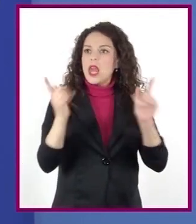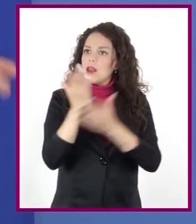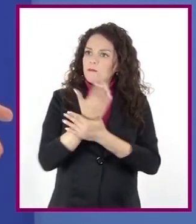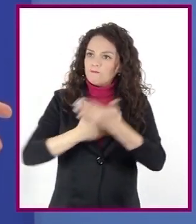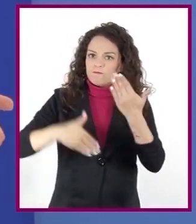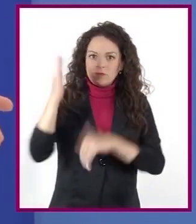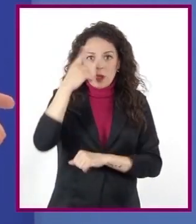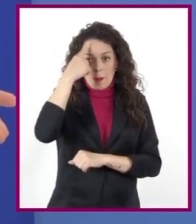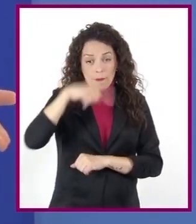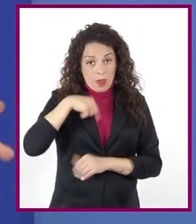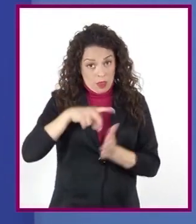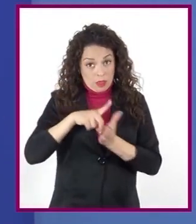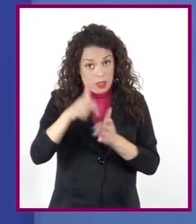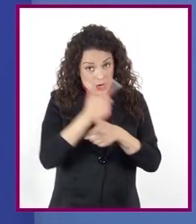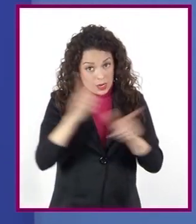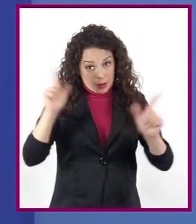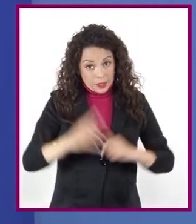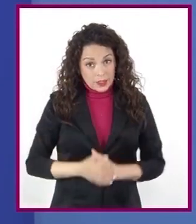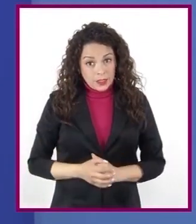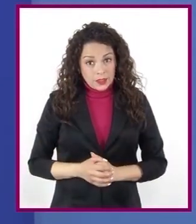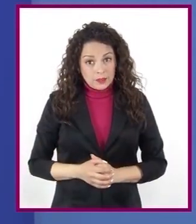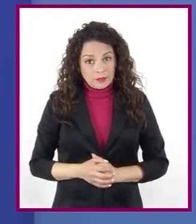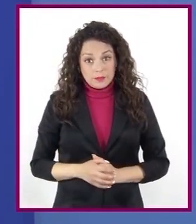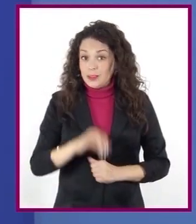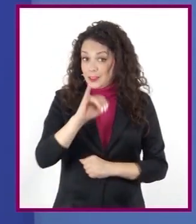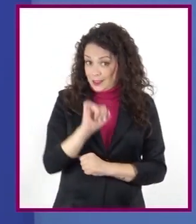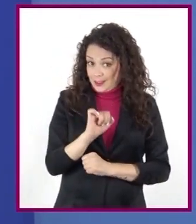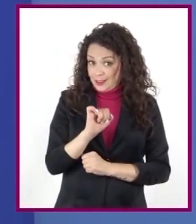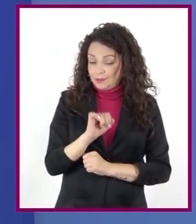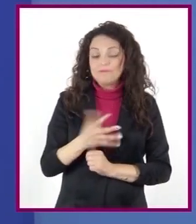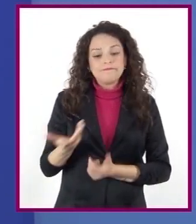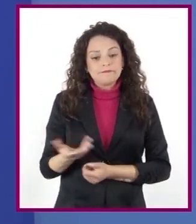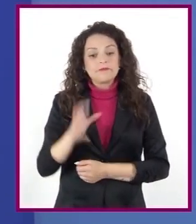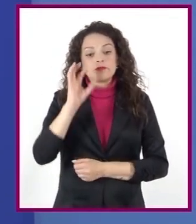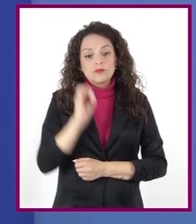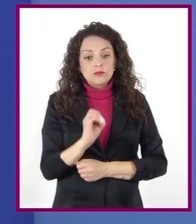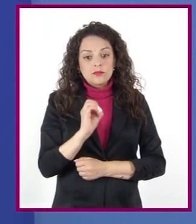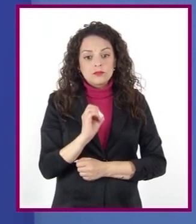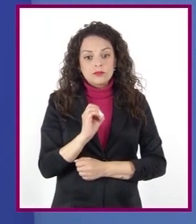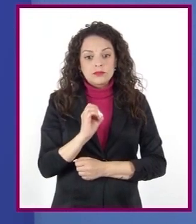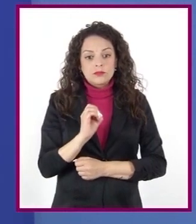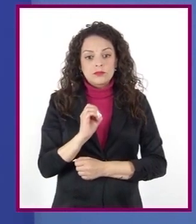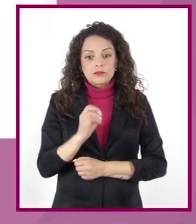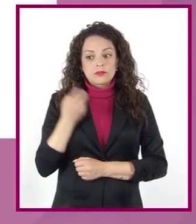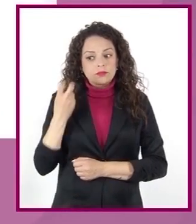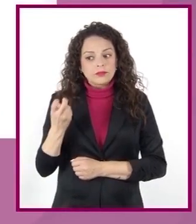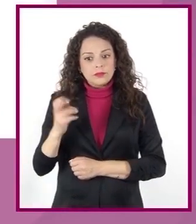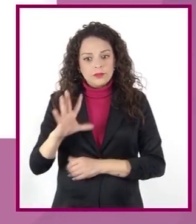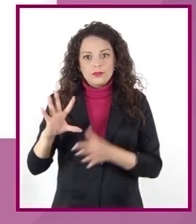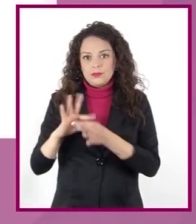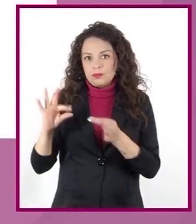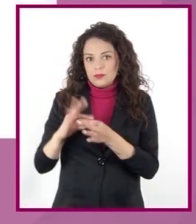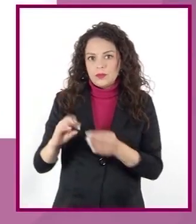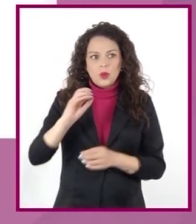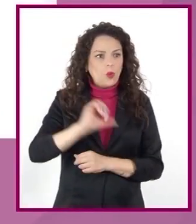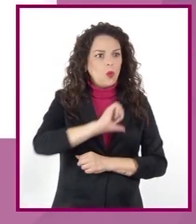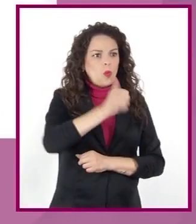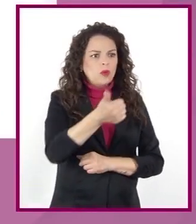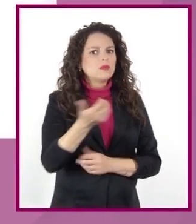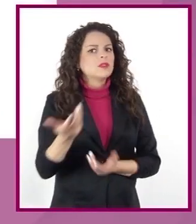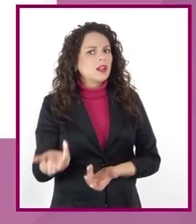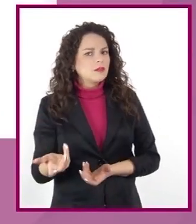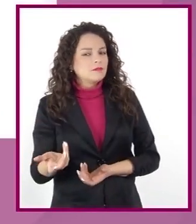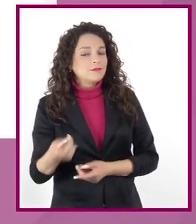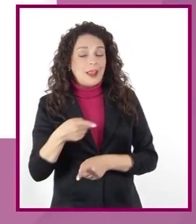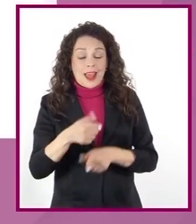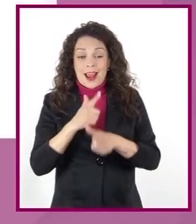a la libertad? Respecto a situaciones como las descritas u otras, la